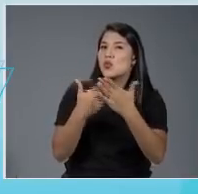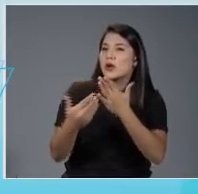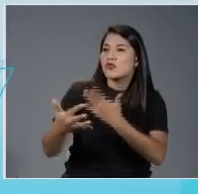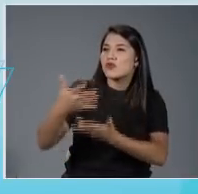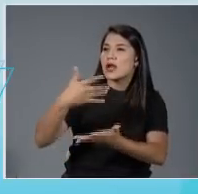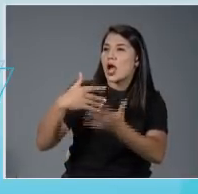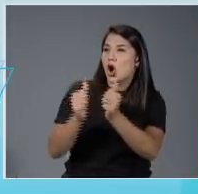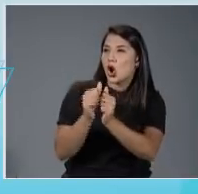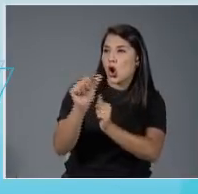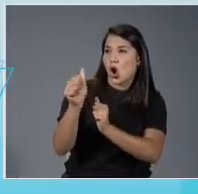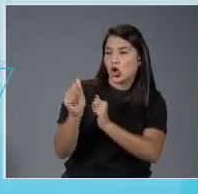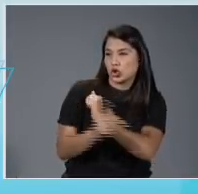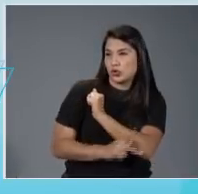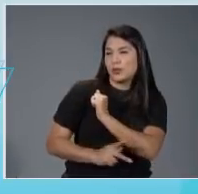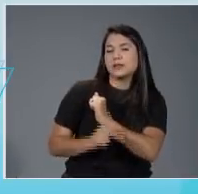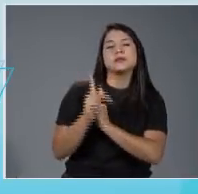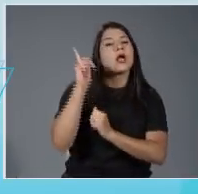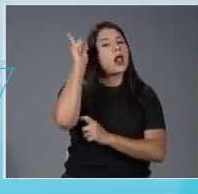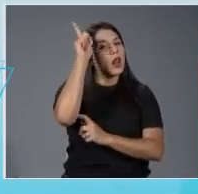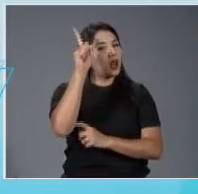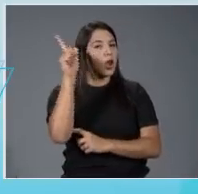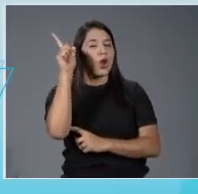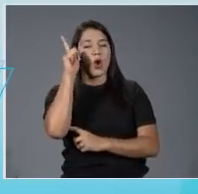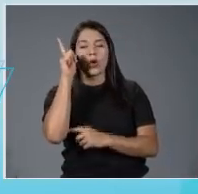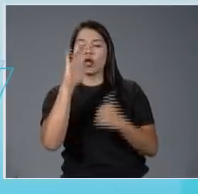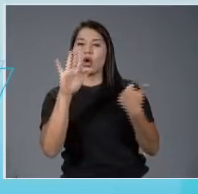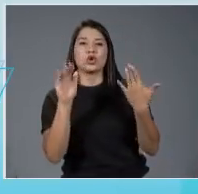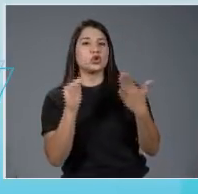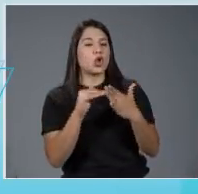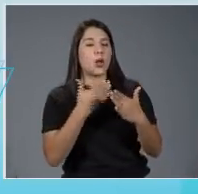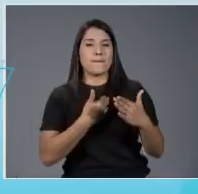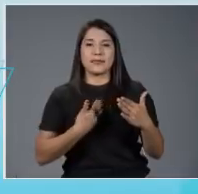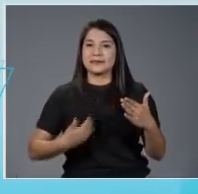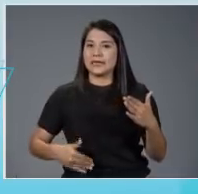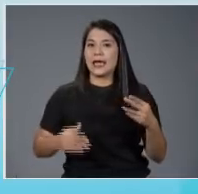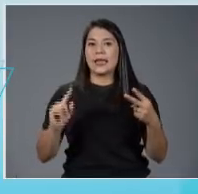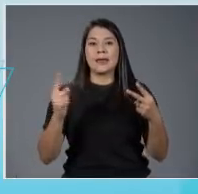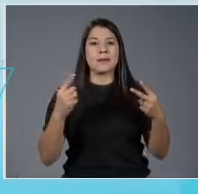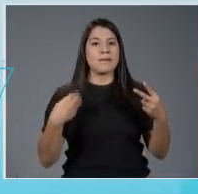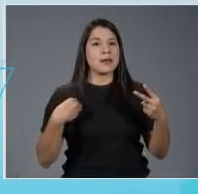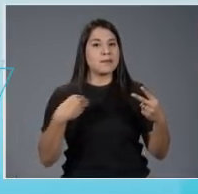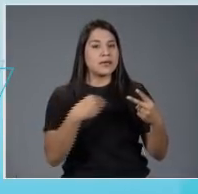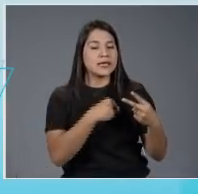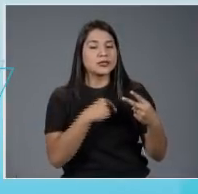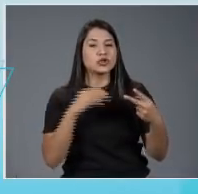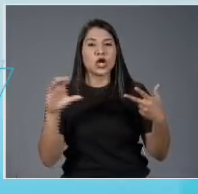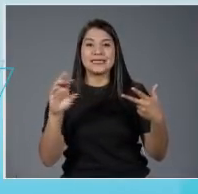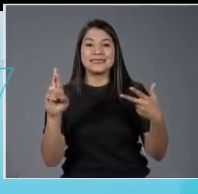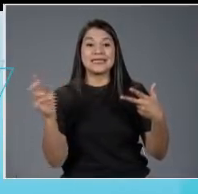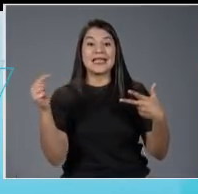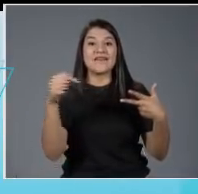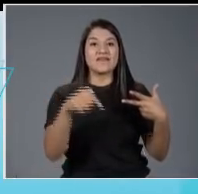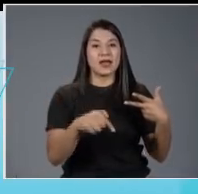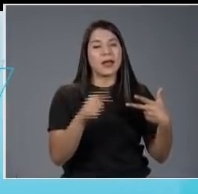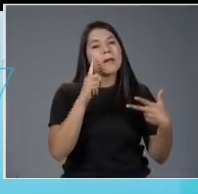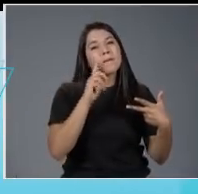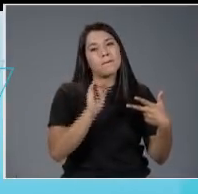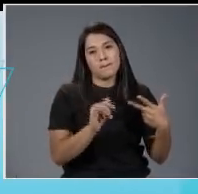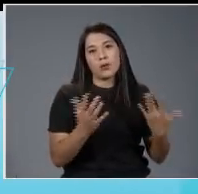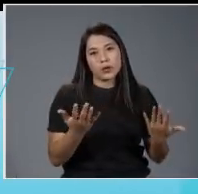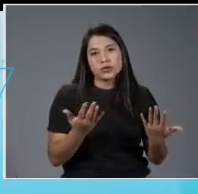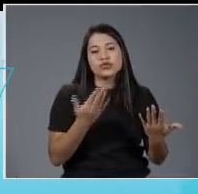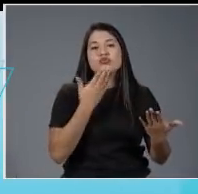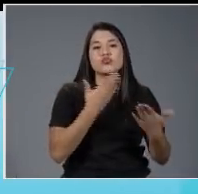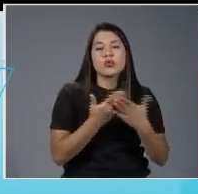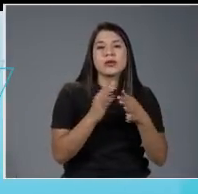No, obviamente todos los presidentes, primeros ministros que vienen o cancilleres vienen con esa idea. Lo que pasa es que la democracia costarricense no